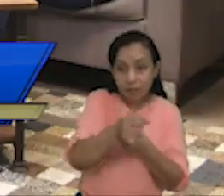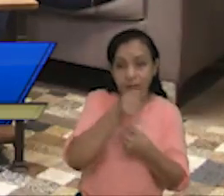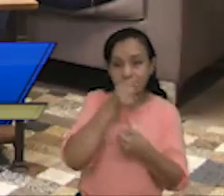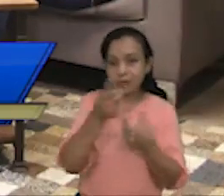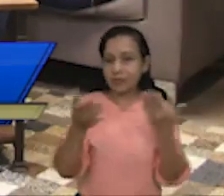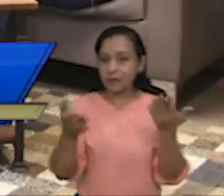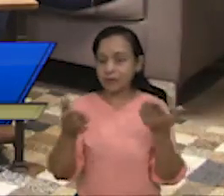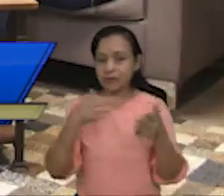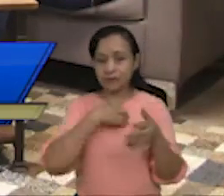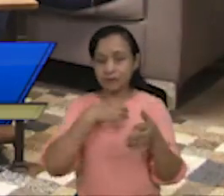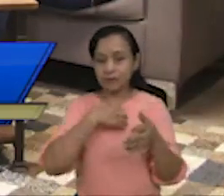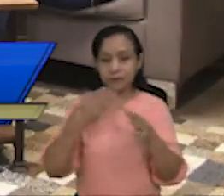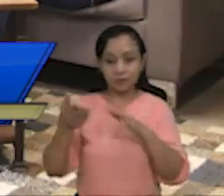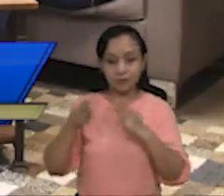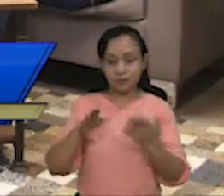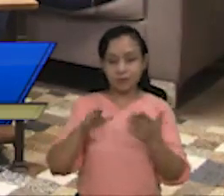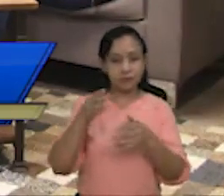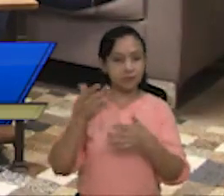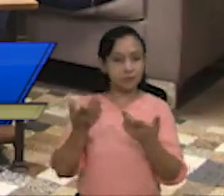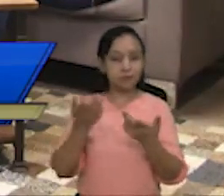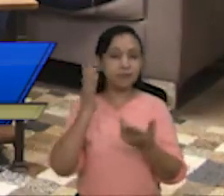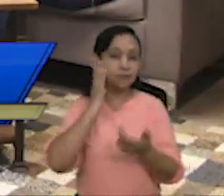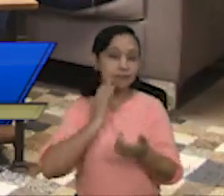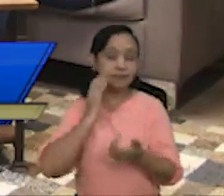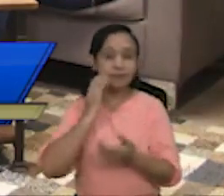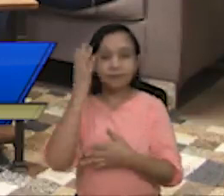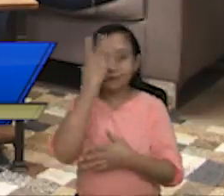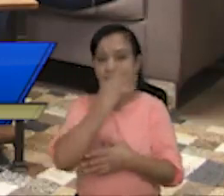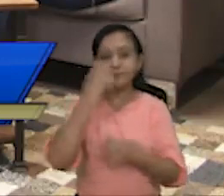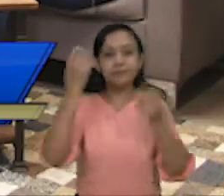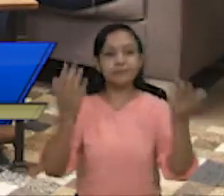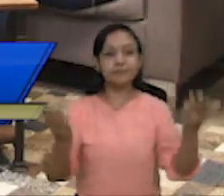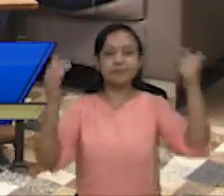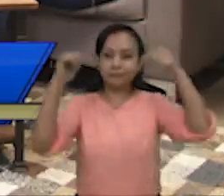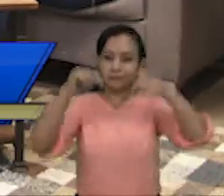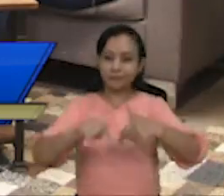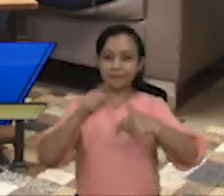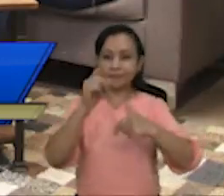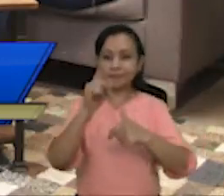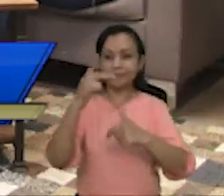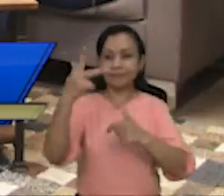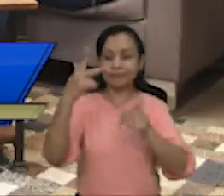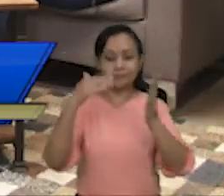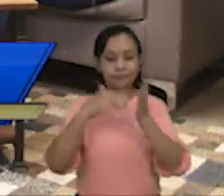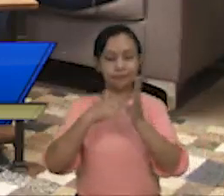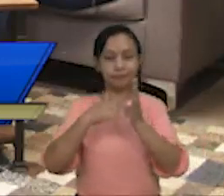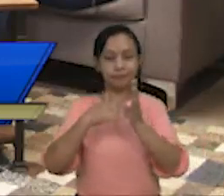íbamos a ser nosotros los protagonistas. Y entonces es una experiencia muy bonita ahora con lo que ocurrió del 18 de abril en